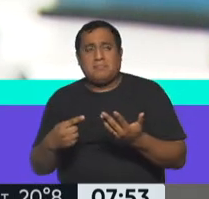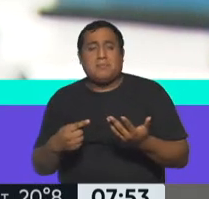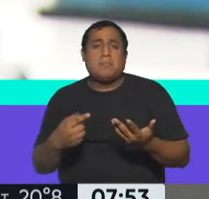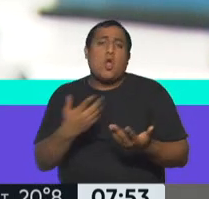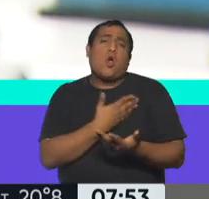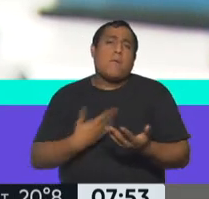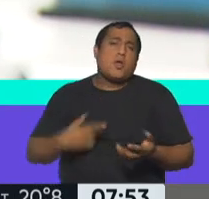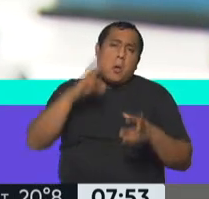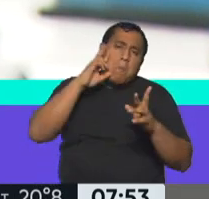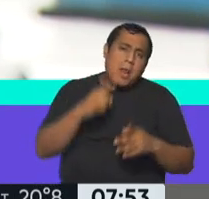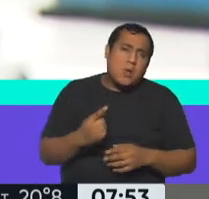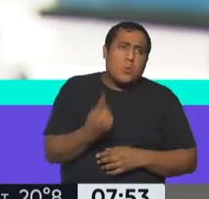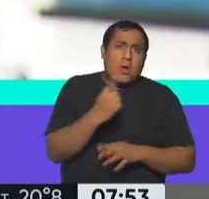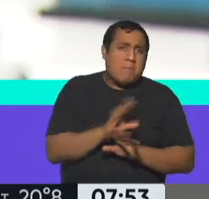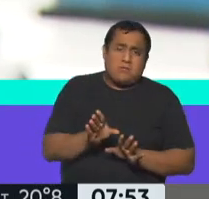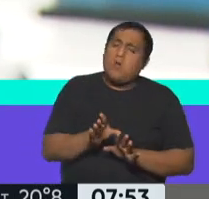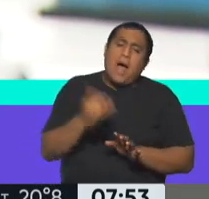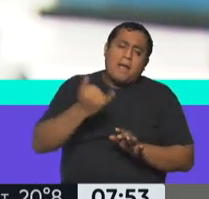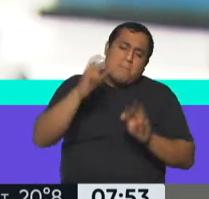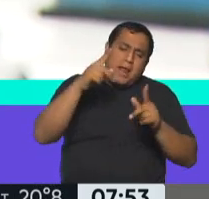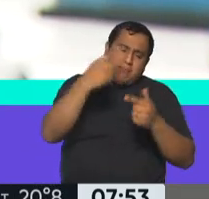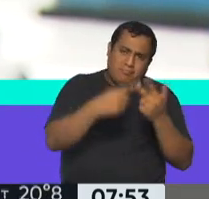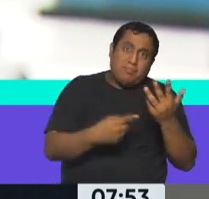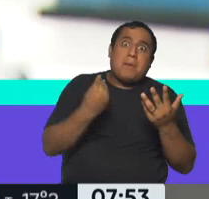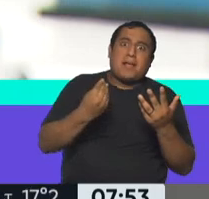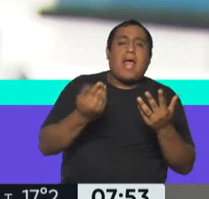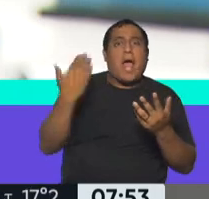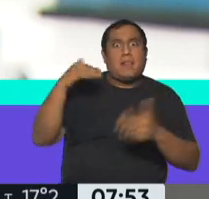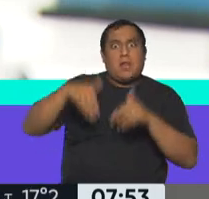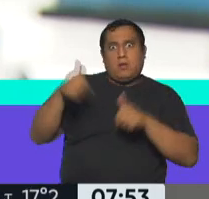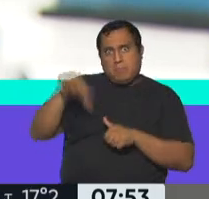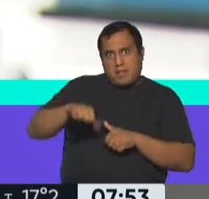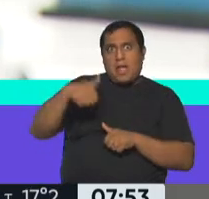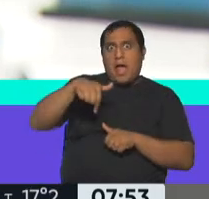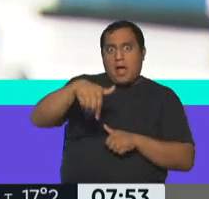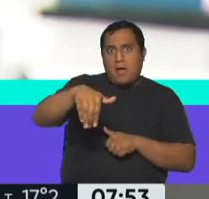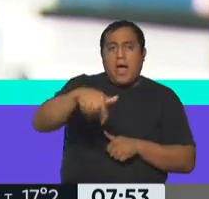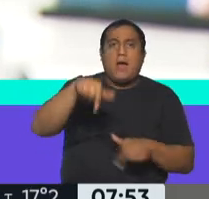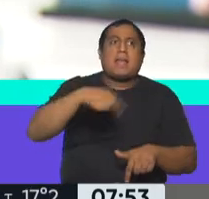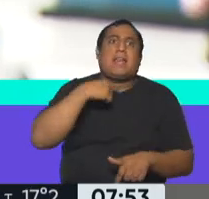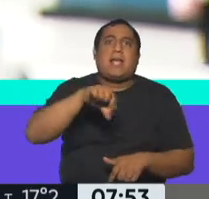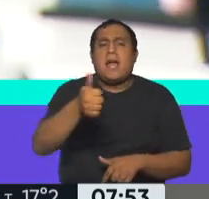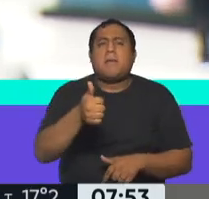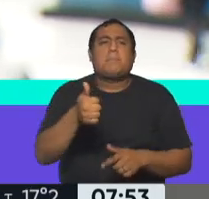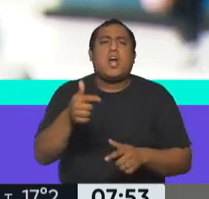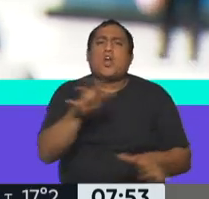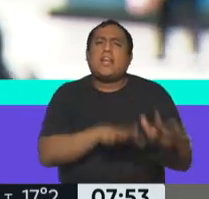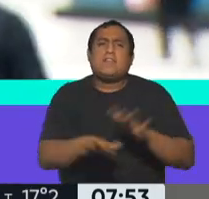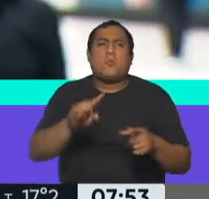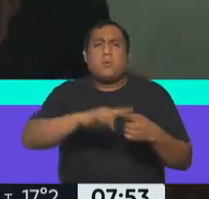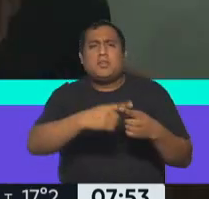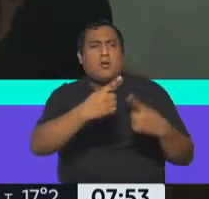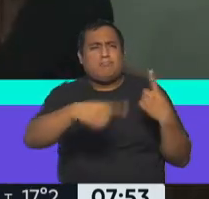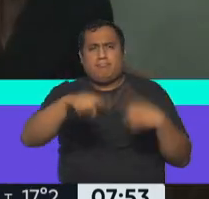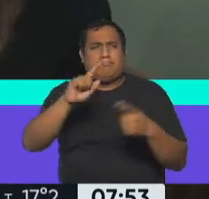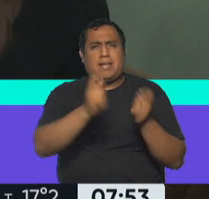para revertir el resultado y para mejorar su performance electoral, ¿no? Hay una combinación de reorganización política, sobre todo lo que vimos en